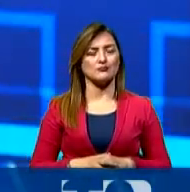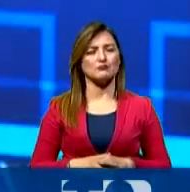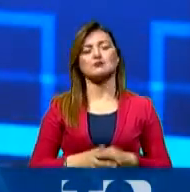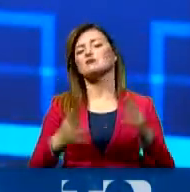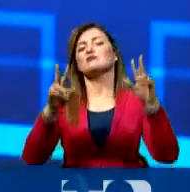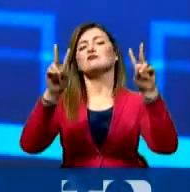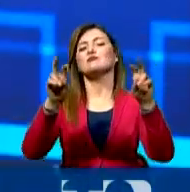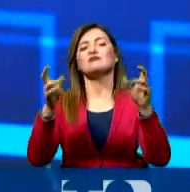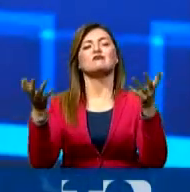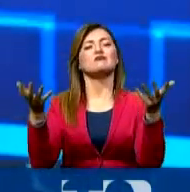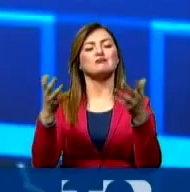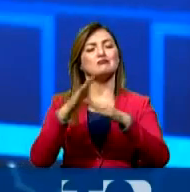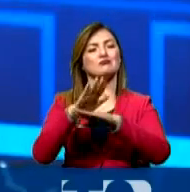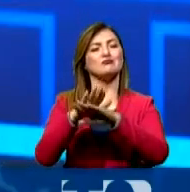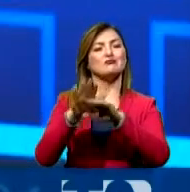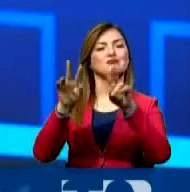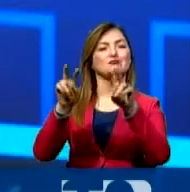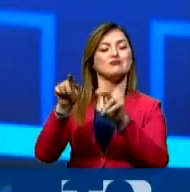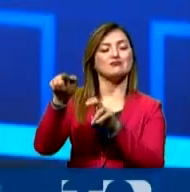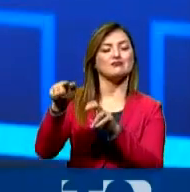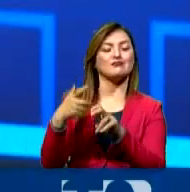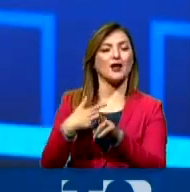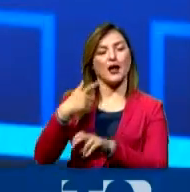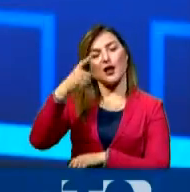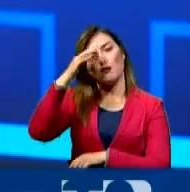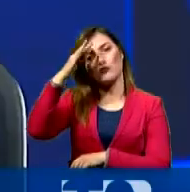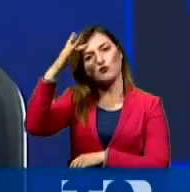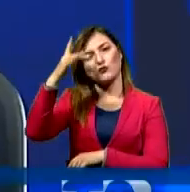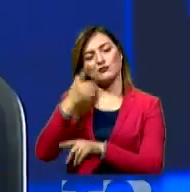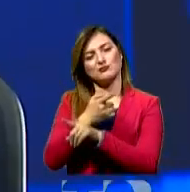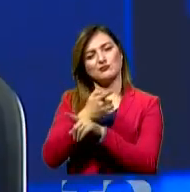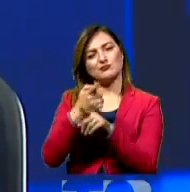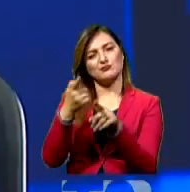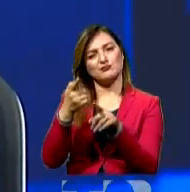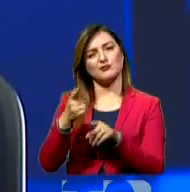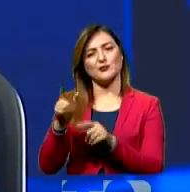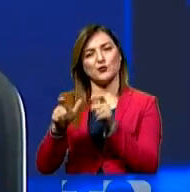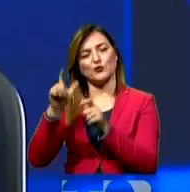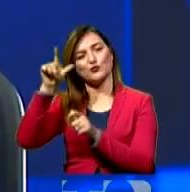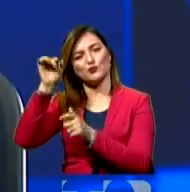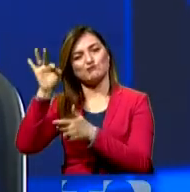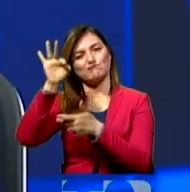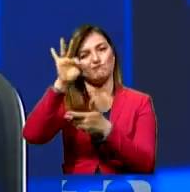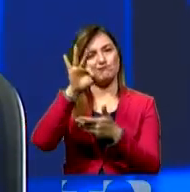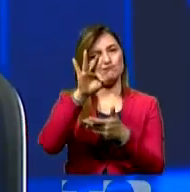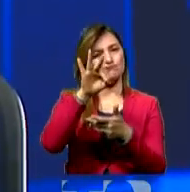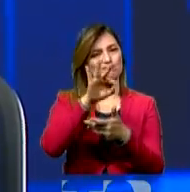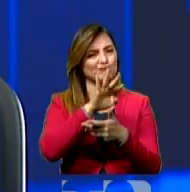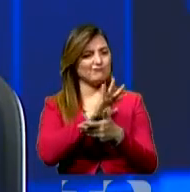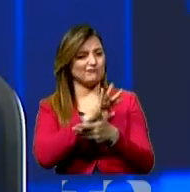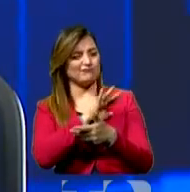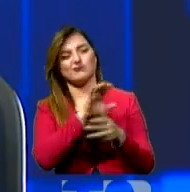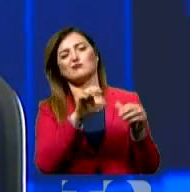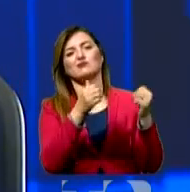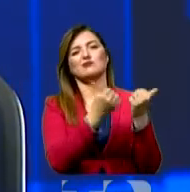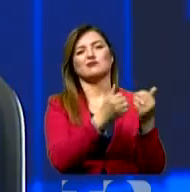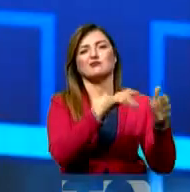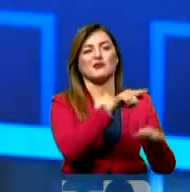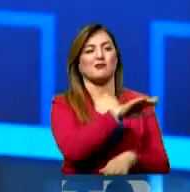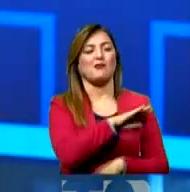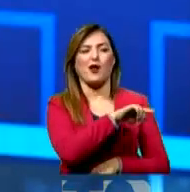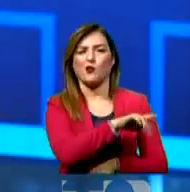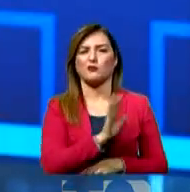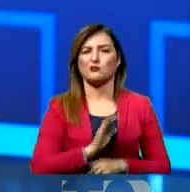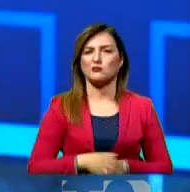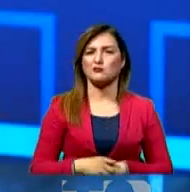que no tienen que ver exclusivamente con posiciones ideológicas. O sea, no es que los operadores del gobierno sean malos, sino que los legisladores son los malos.